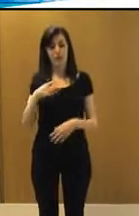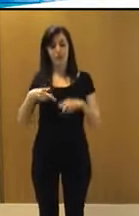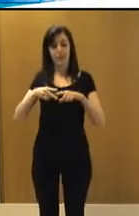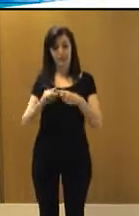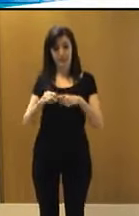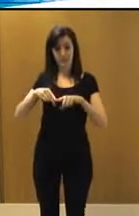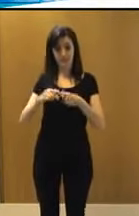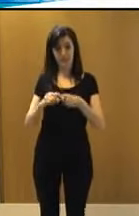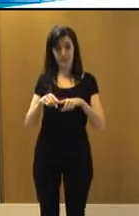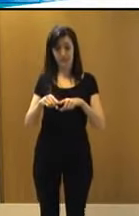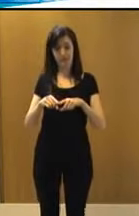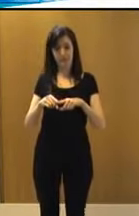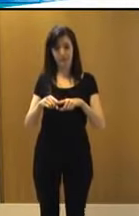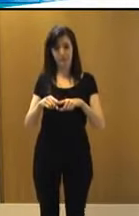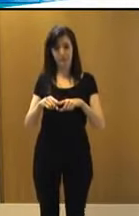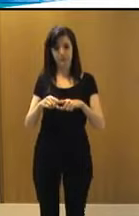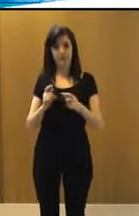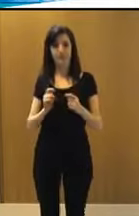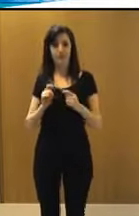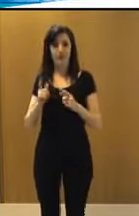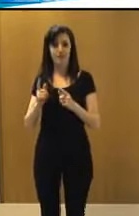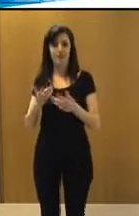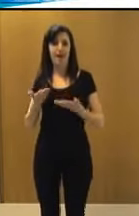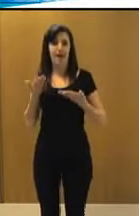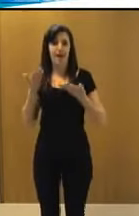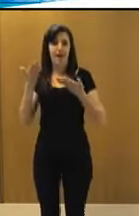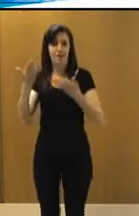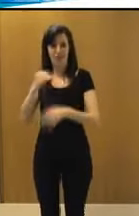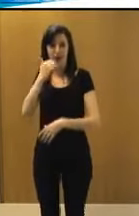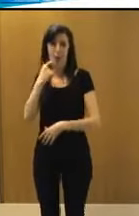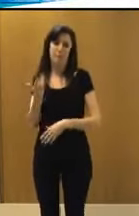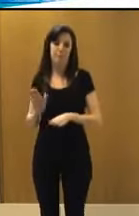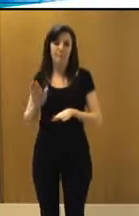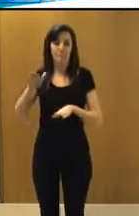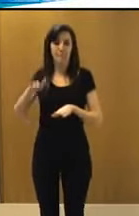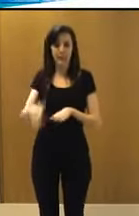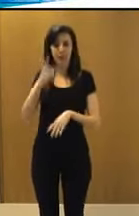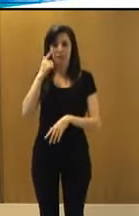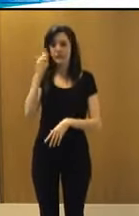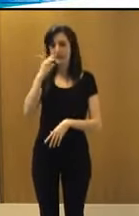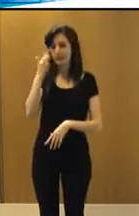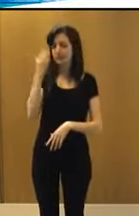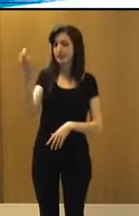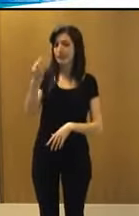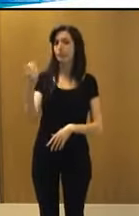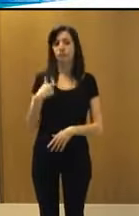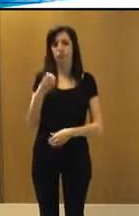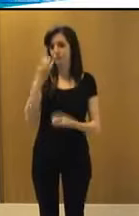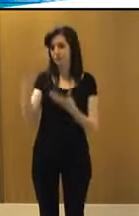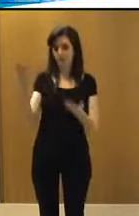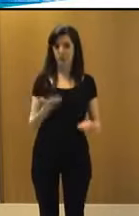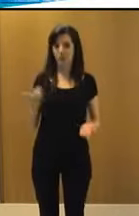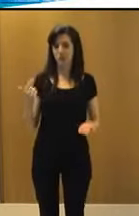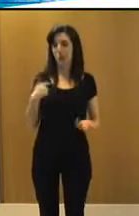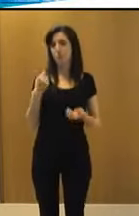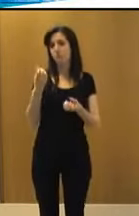esta herramienta que permita hacerle el primer paso y que por lo menos vea lo que le puede interesar, entonces